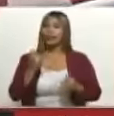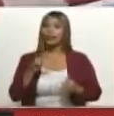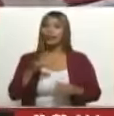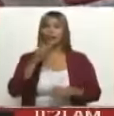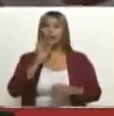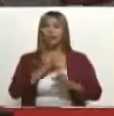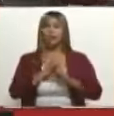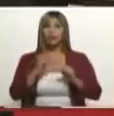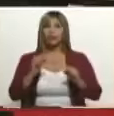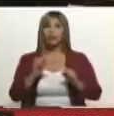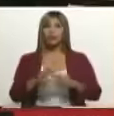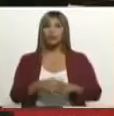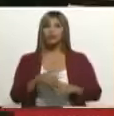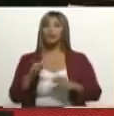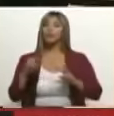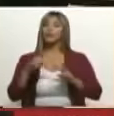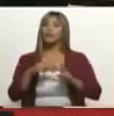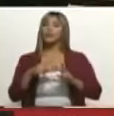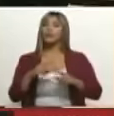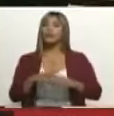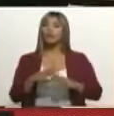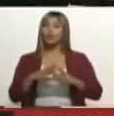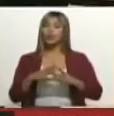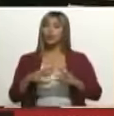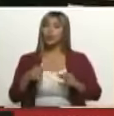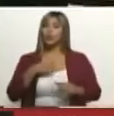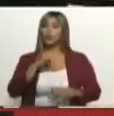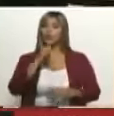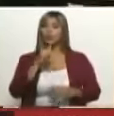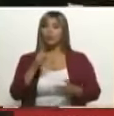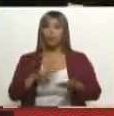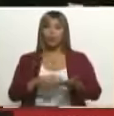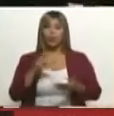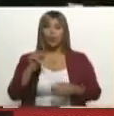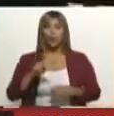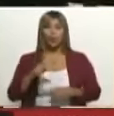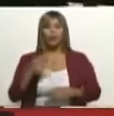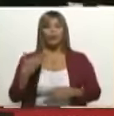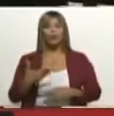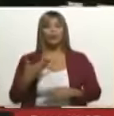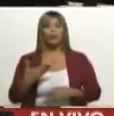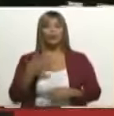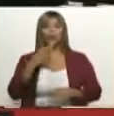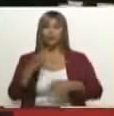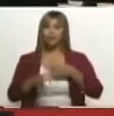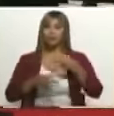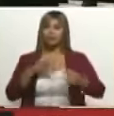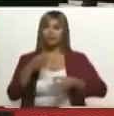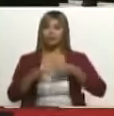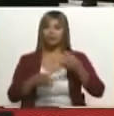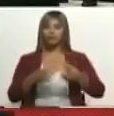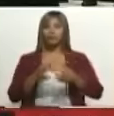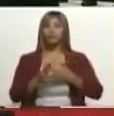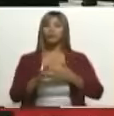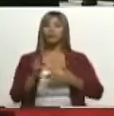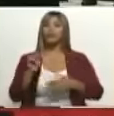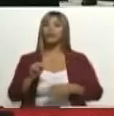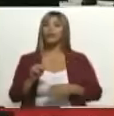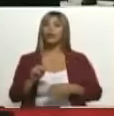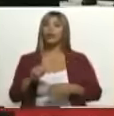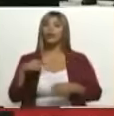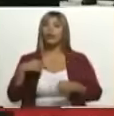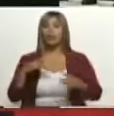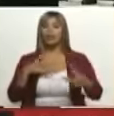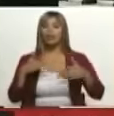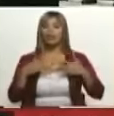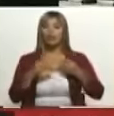en la Mañana, ahí los amigos de Venezolana de Televisión dando cobertura porque el día de hoy se ofrece una importante declaración en el marco de lo que ha sido este dispositivo,